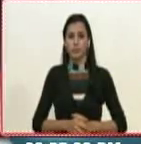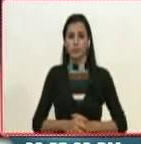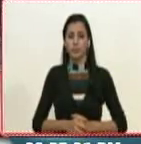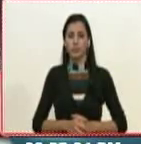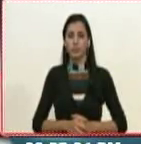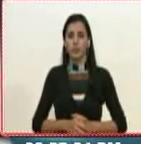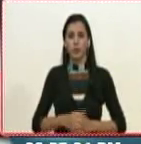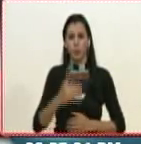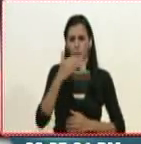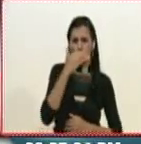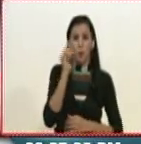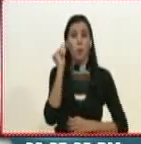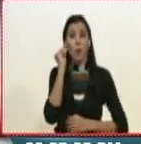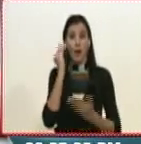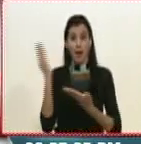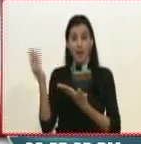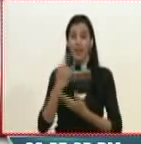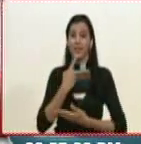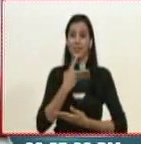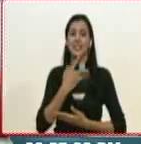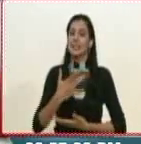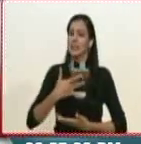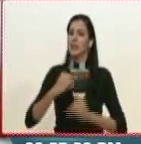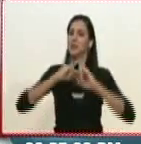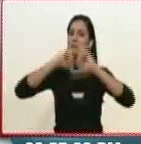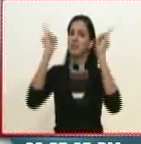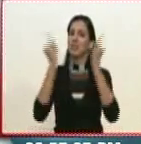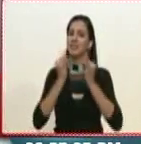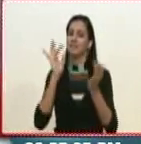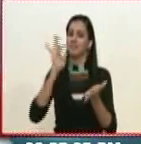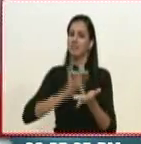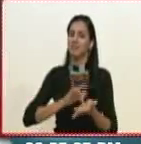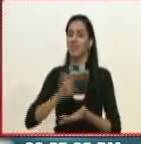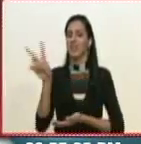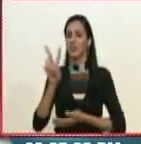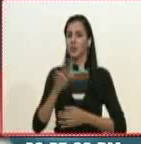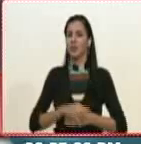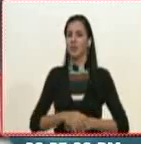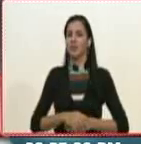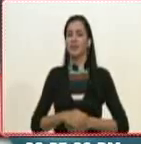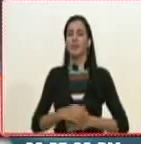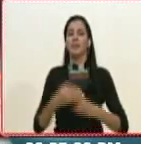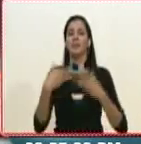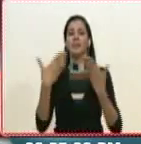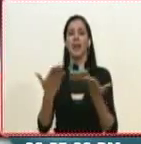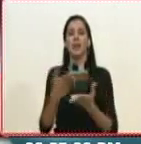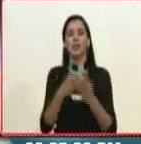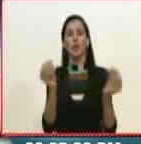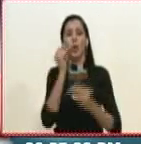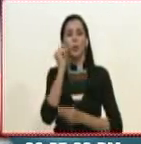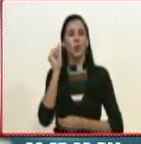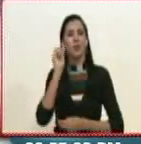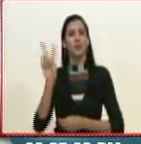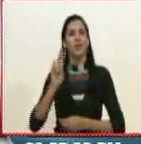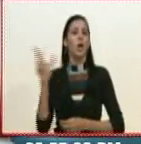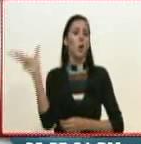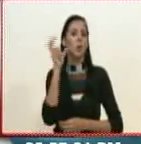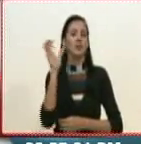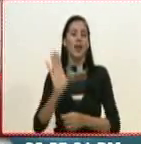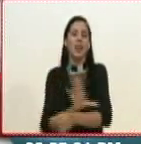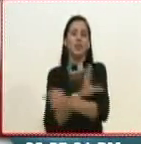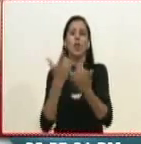La rapera Anita Tijoux manifestó sentirse feliz de estar en nuestro país y de poder regalarle a los venezolanos sus cantos